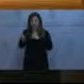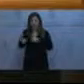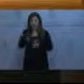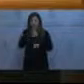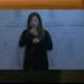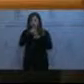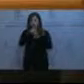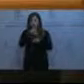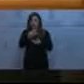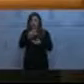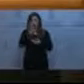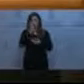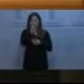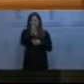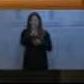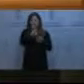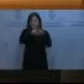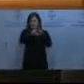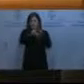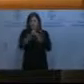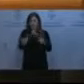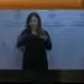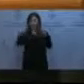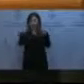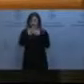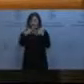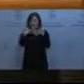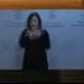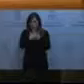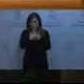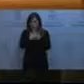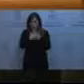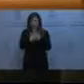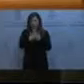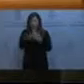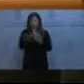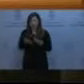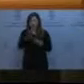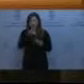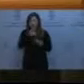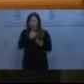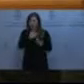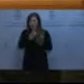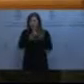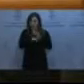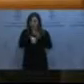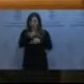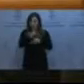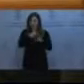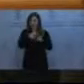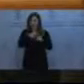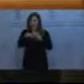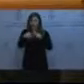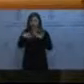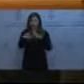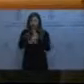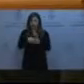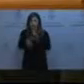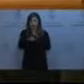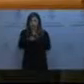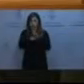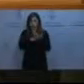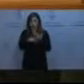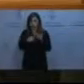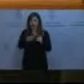la fusión de tres entidades que anteriormente conformaban el Ente de Comunicación, y, sin embargo, se han mantenido todos los puestos directivos que, con anterioridad, se